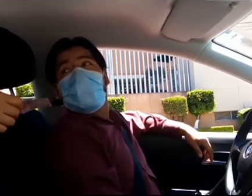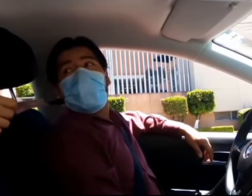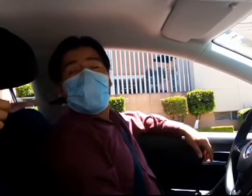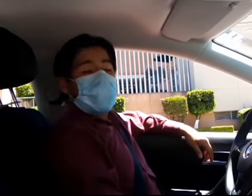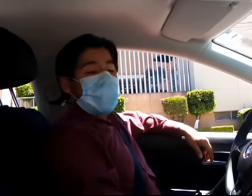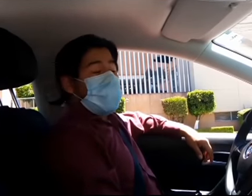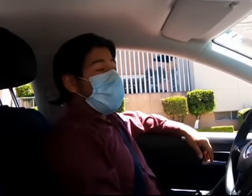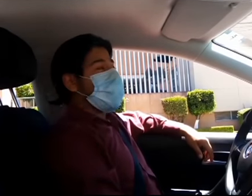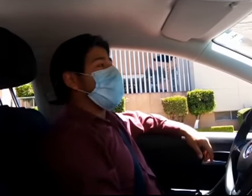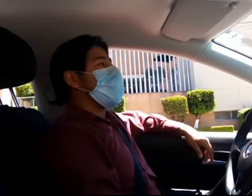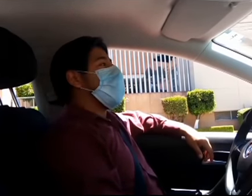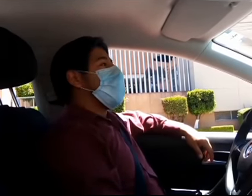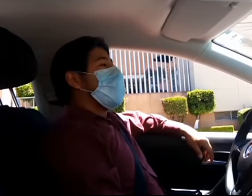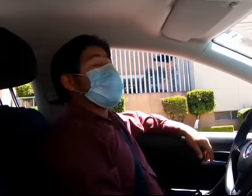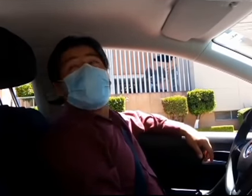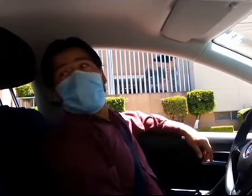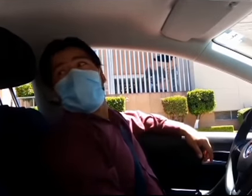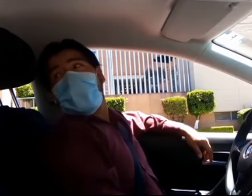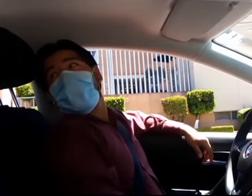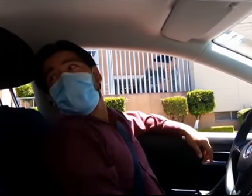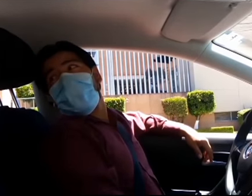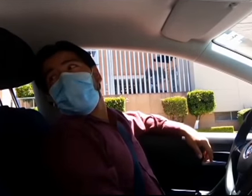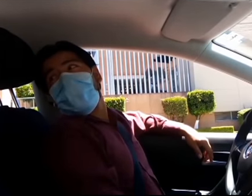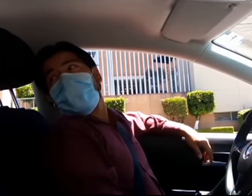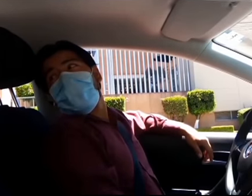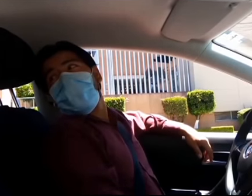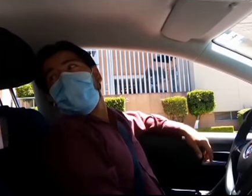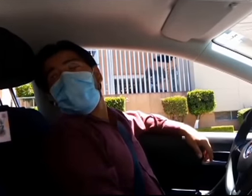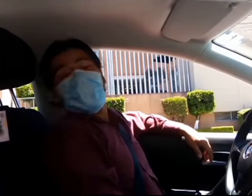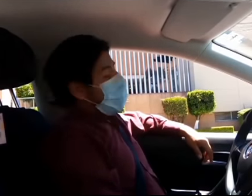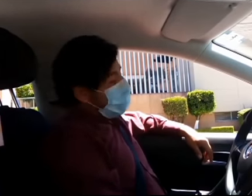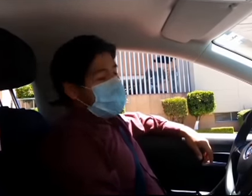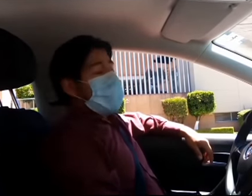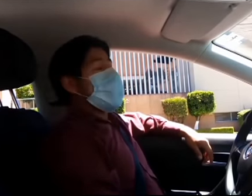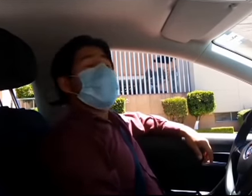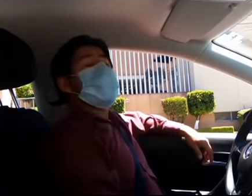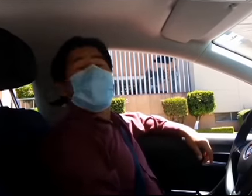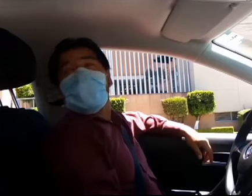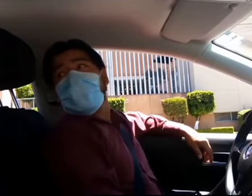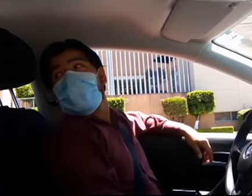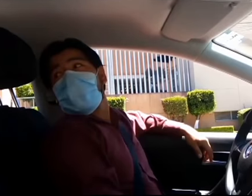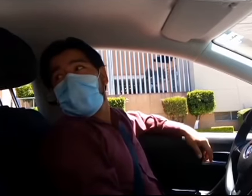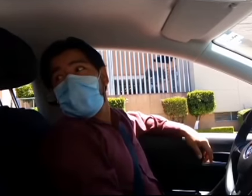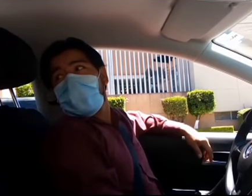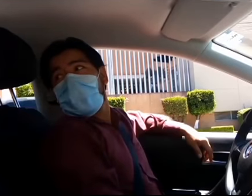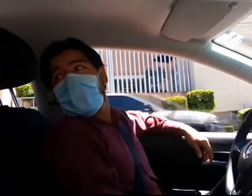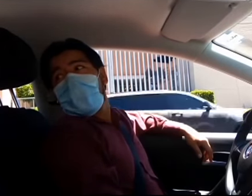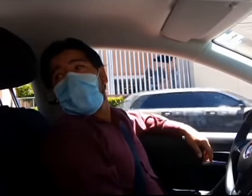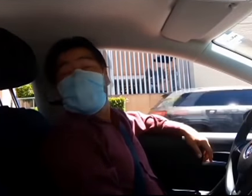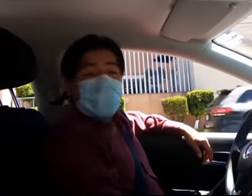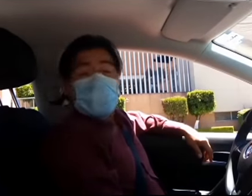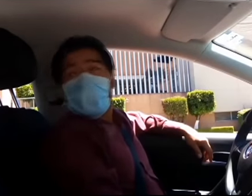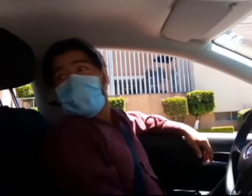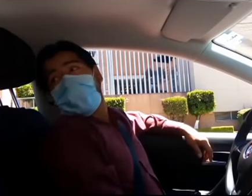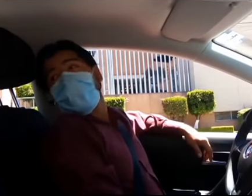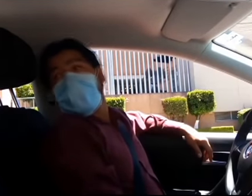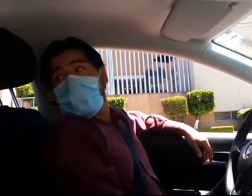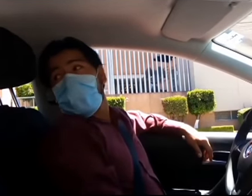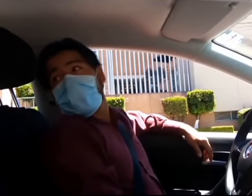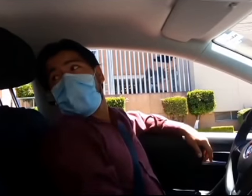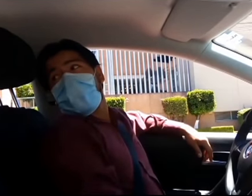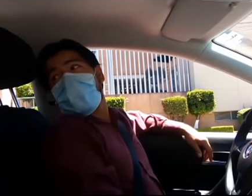me tocaba llevar a alguna enfermera o doctor, el servicio sería gratuito. Pero... Para todos es una situación difícil y